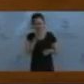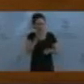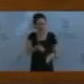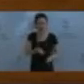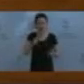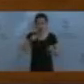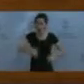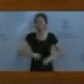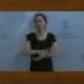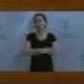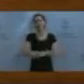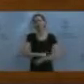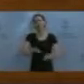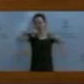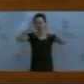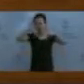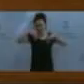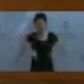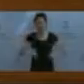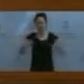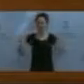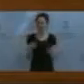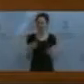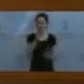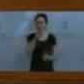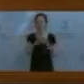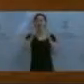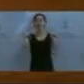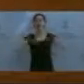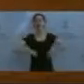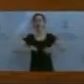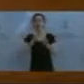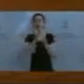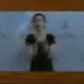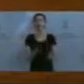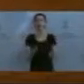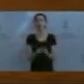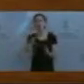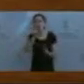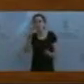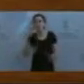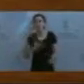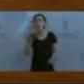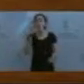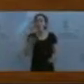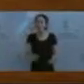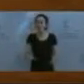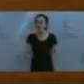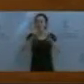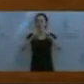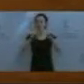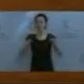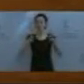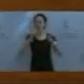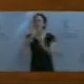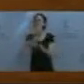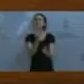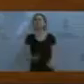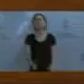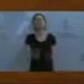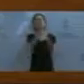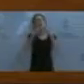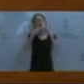aquí el Gobierno, porque el acuerdo presupuestario con el Partido Popular ha posibilitado que Asturias tenga presupuesto,